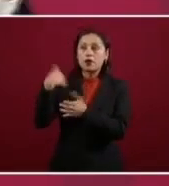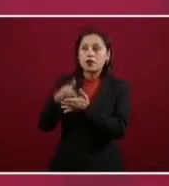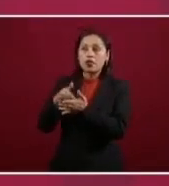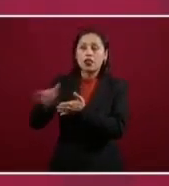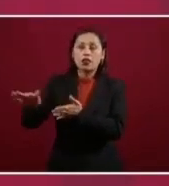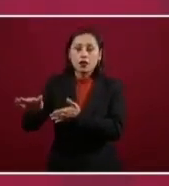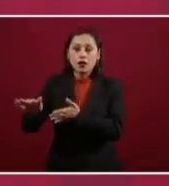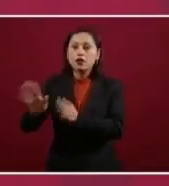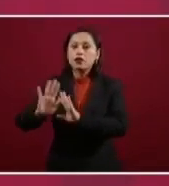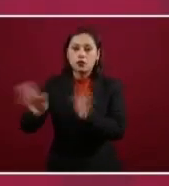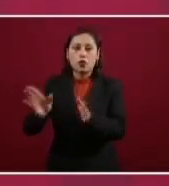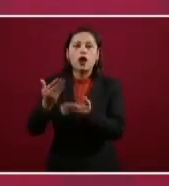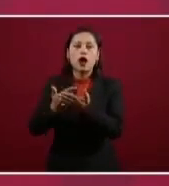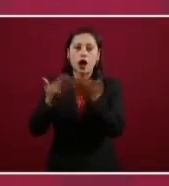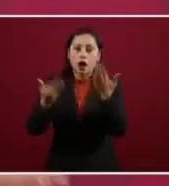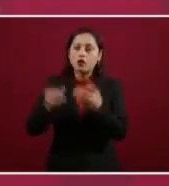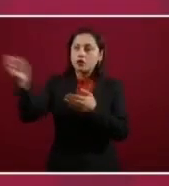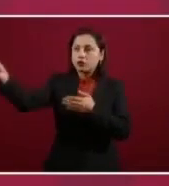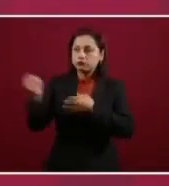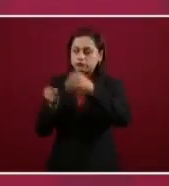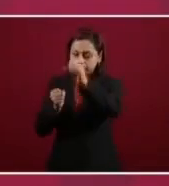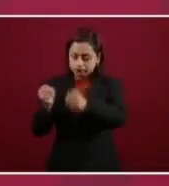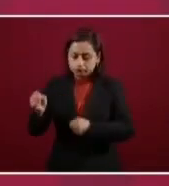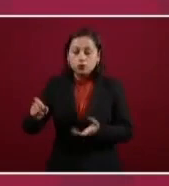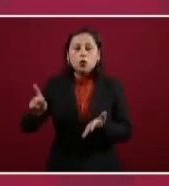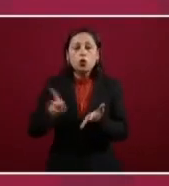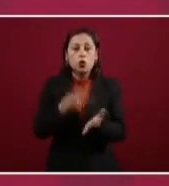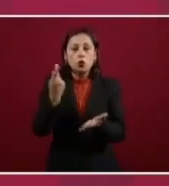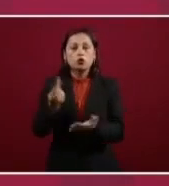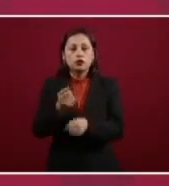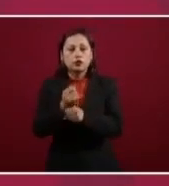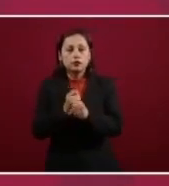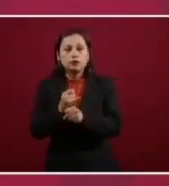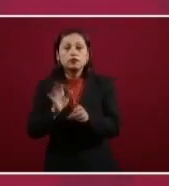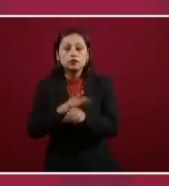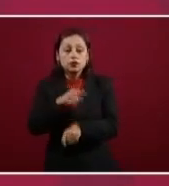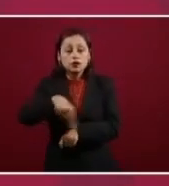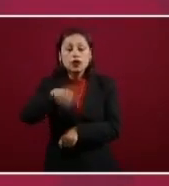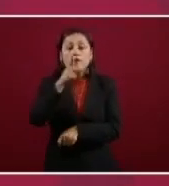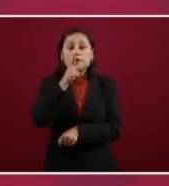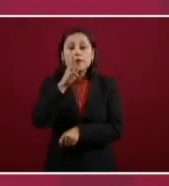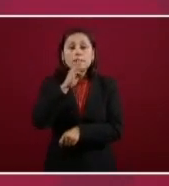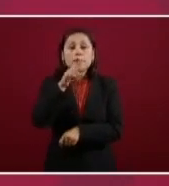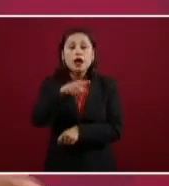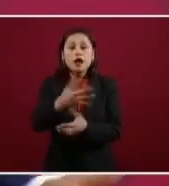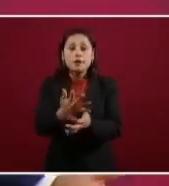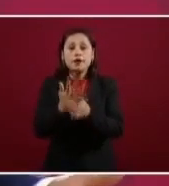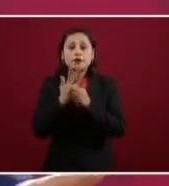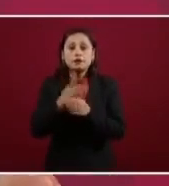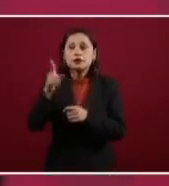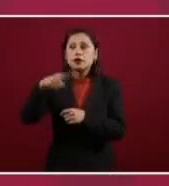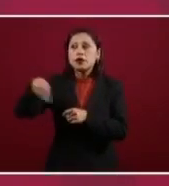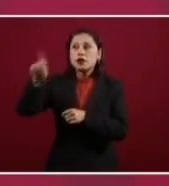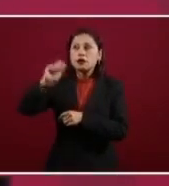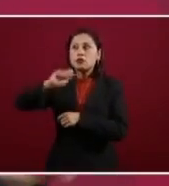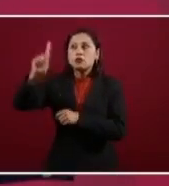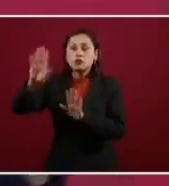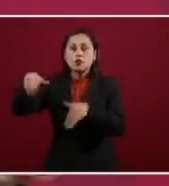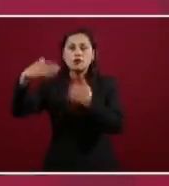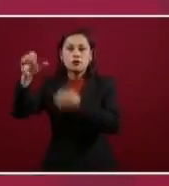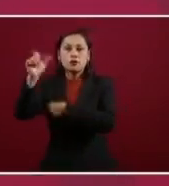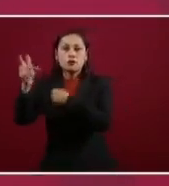reincorporan porque fue un planteamiento que hicieron las madres los padres tienen confianza a ellos y se dieron las facilidades